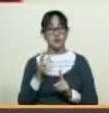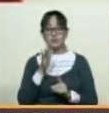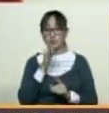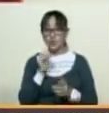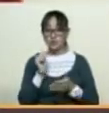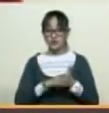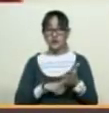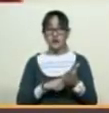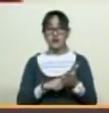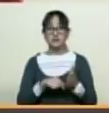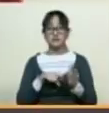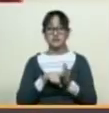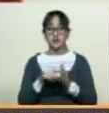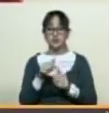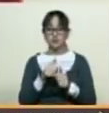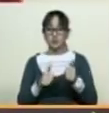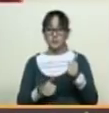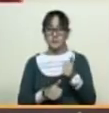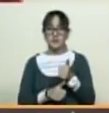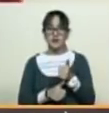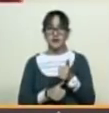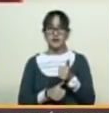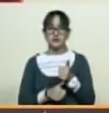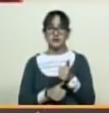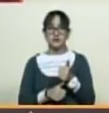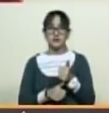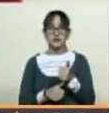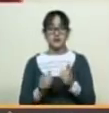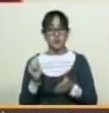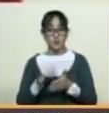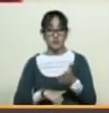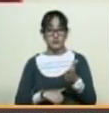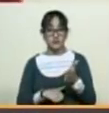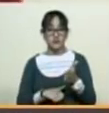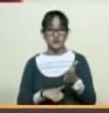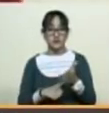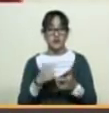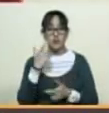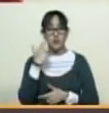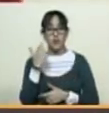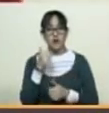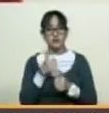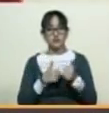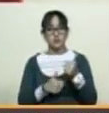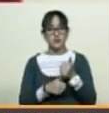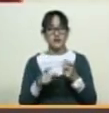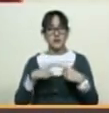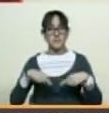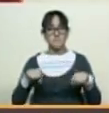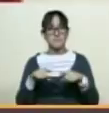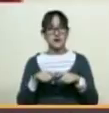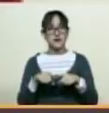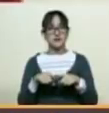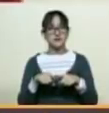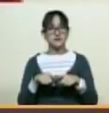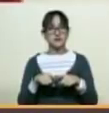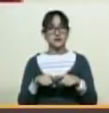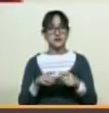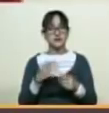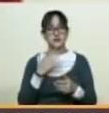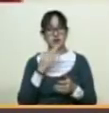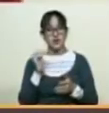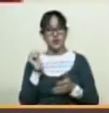está, se acude al suplente, si el suplente de la mesa no está, se buscan los suplentes de las mesas contiguas, si no